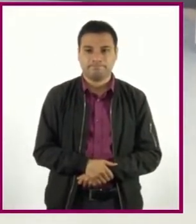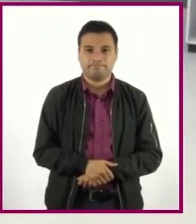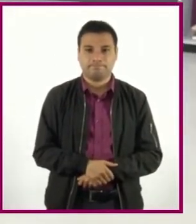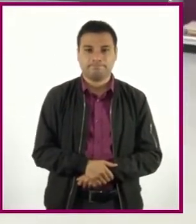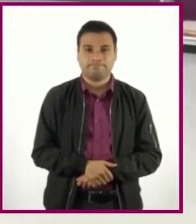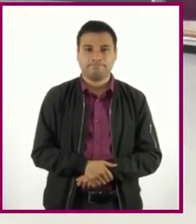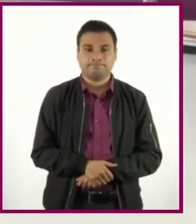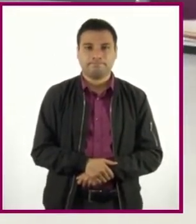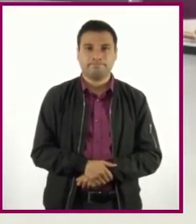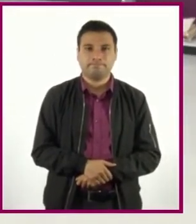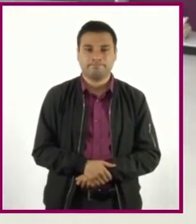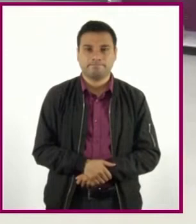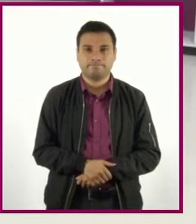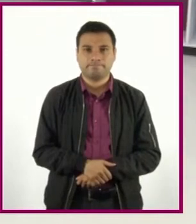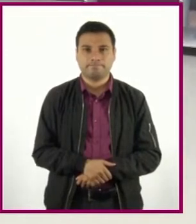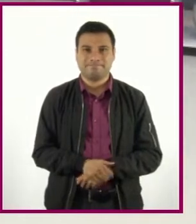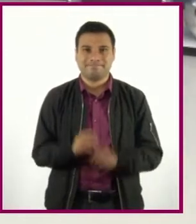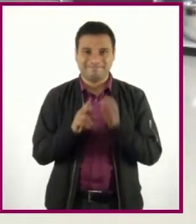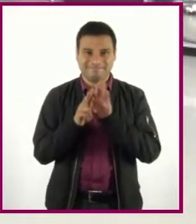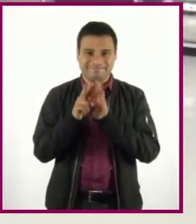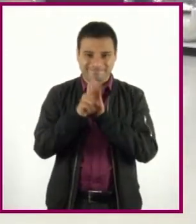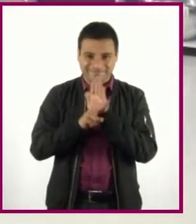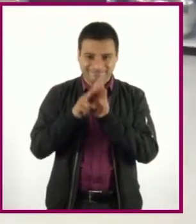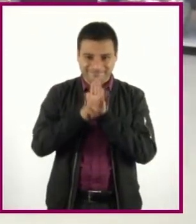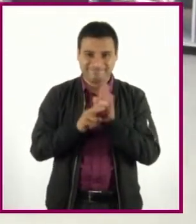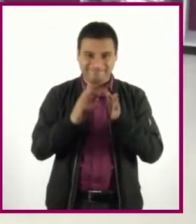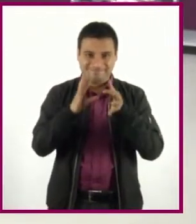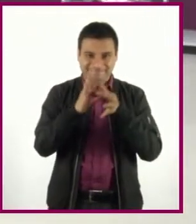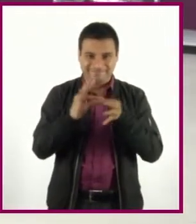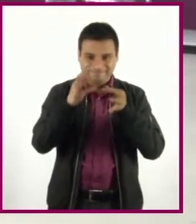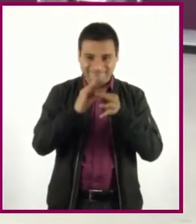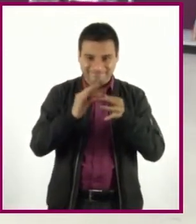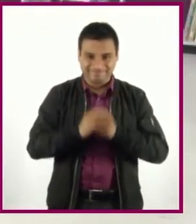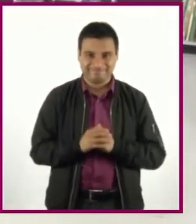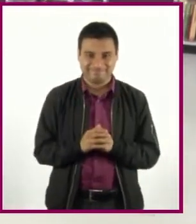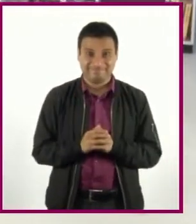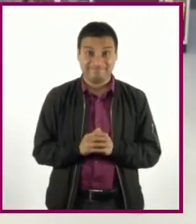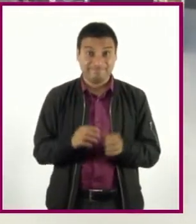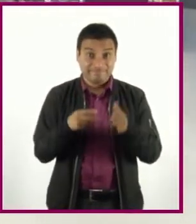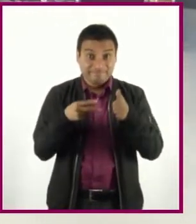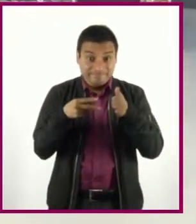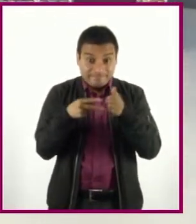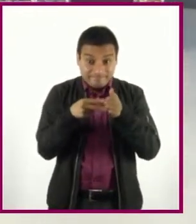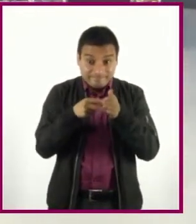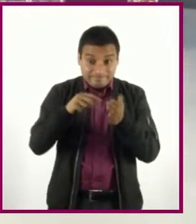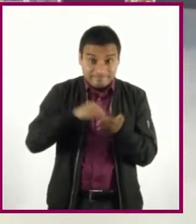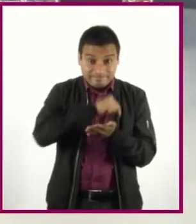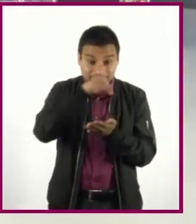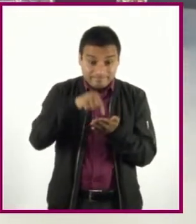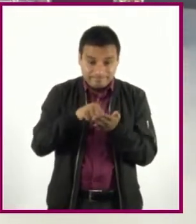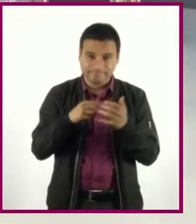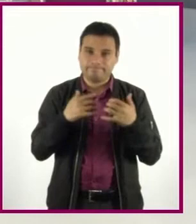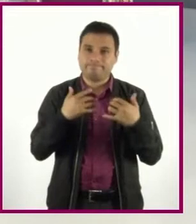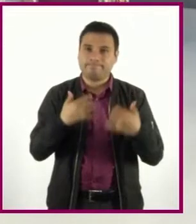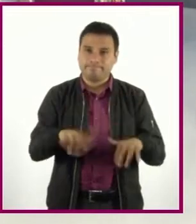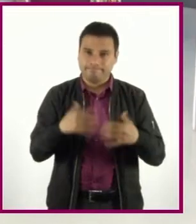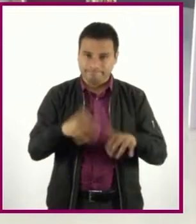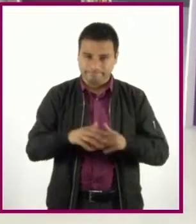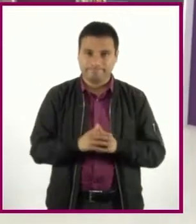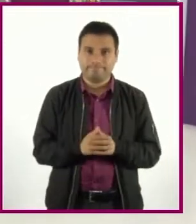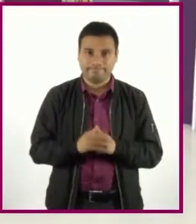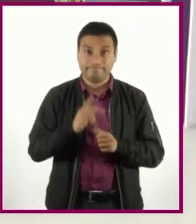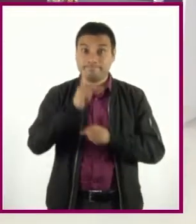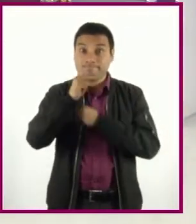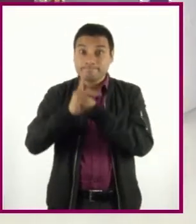Como se mencionó en el video, Siria está en una posición geográfica estratégica para los intereses de